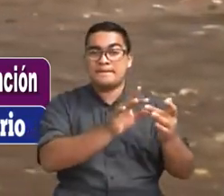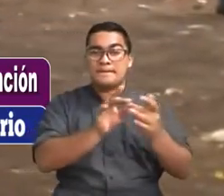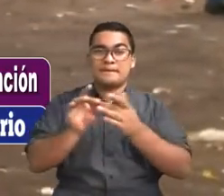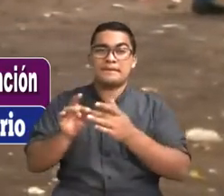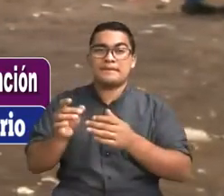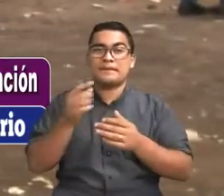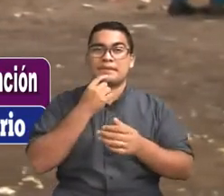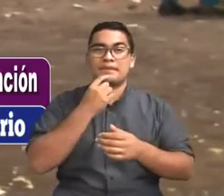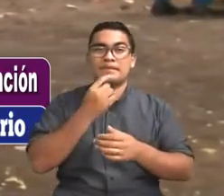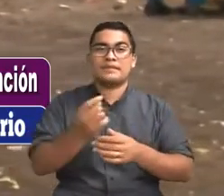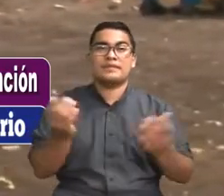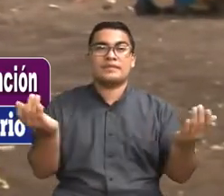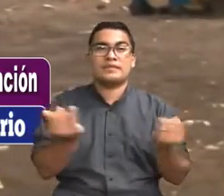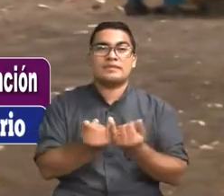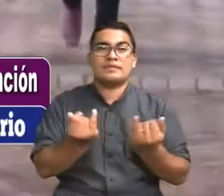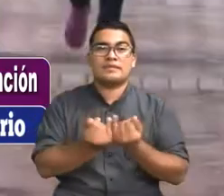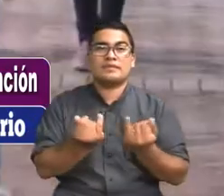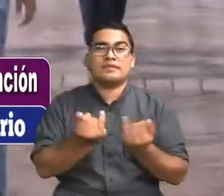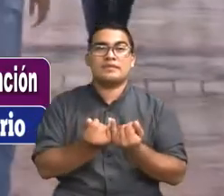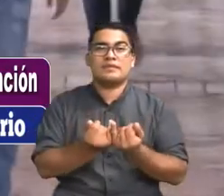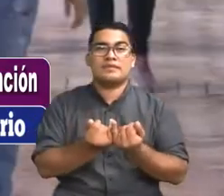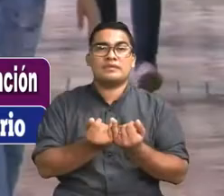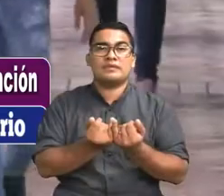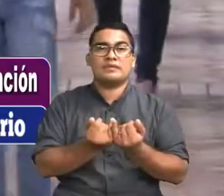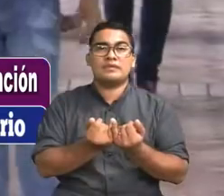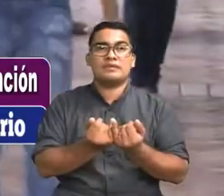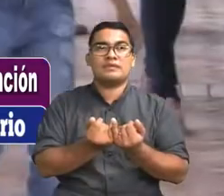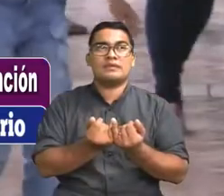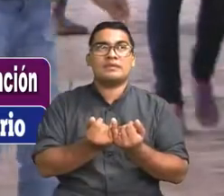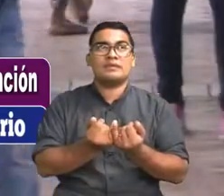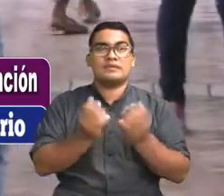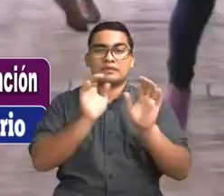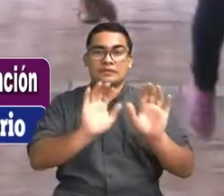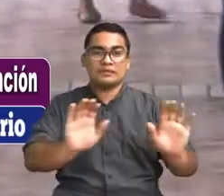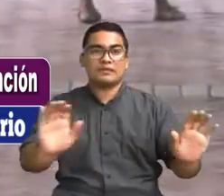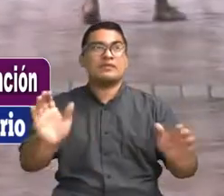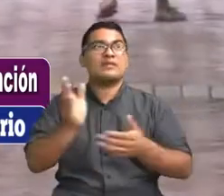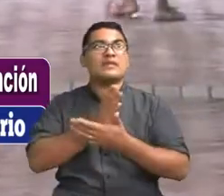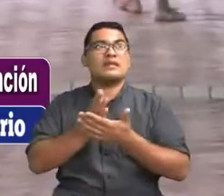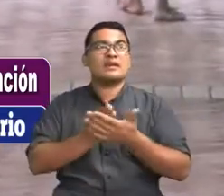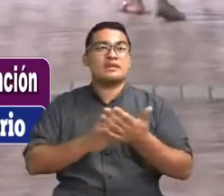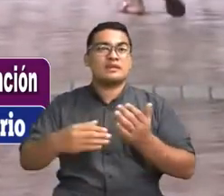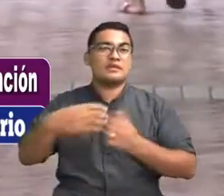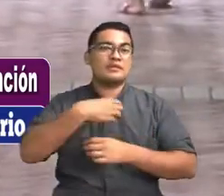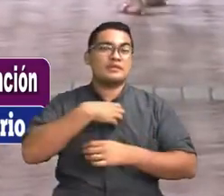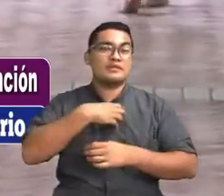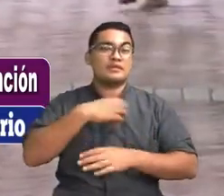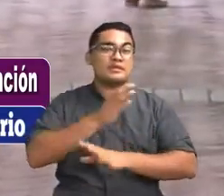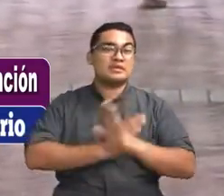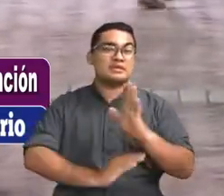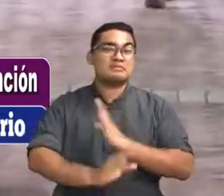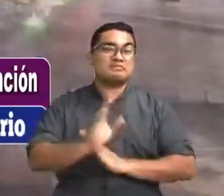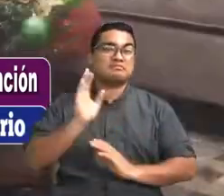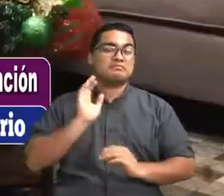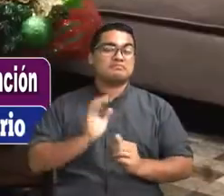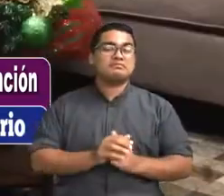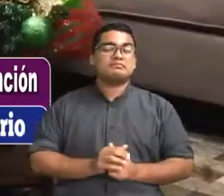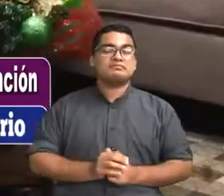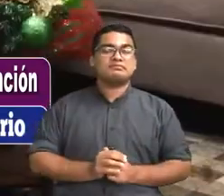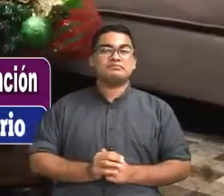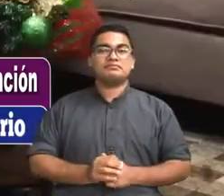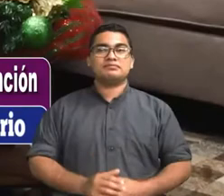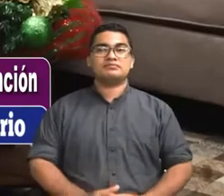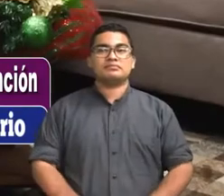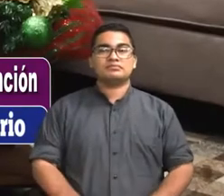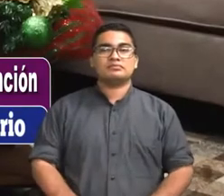con la niñez que tiene, bueno, que padece algún tipo de, correcto, discapacidad. Sí, efectivamente,